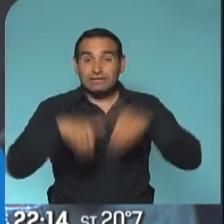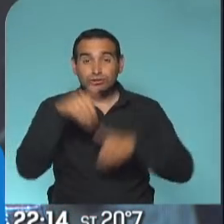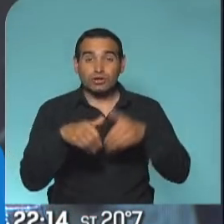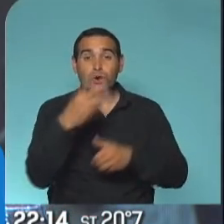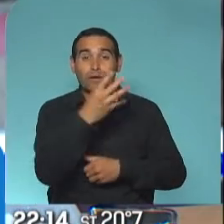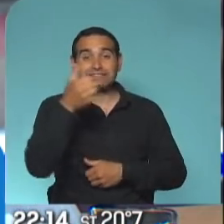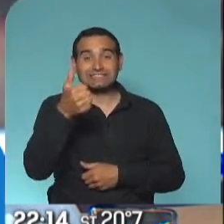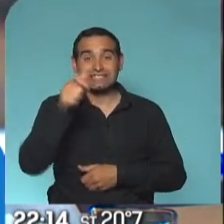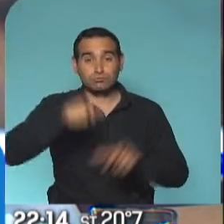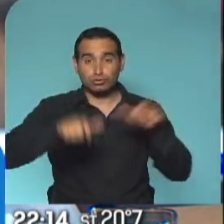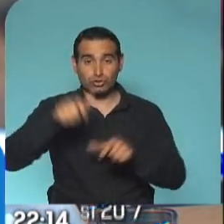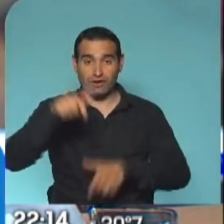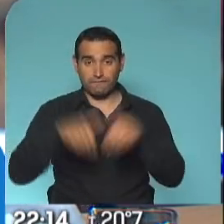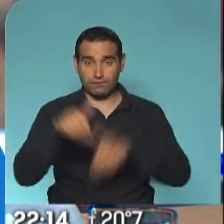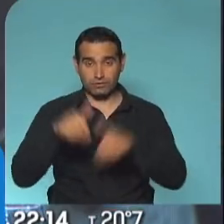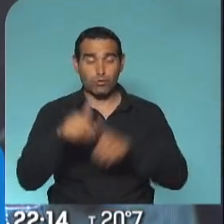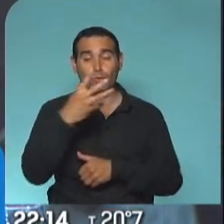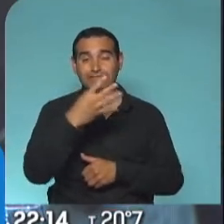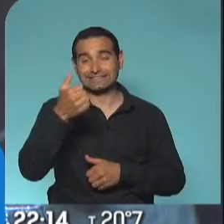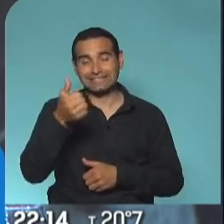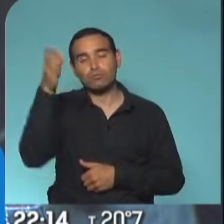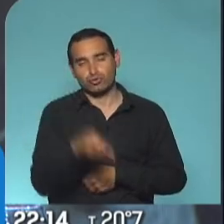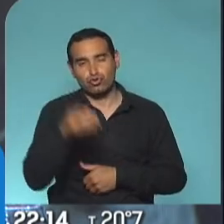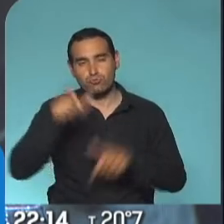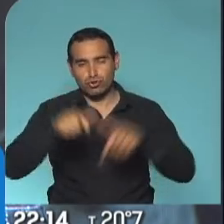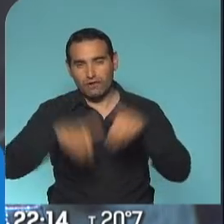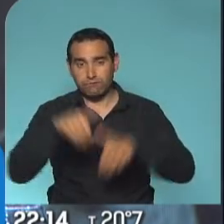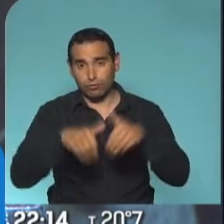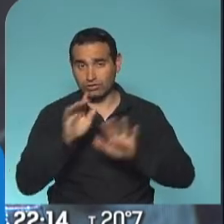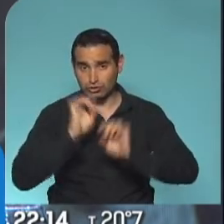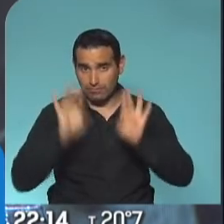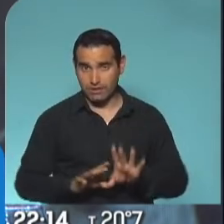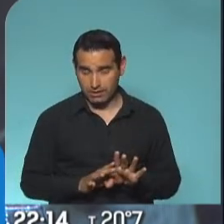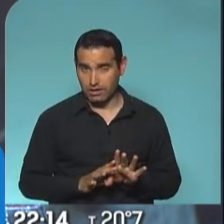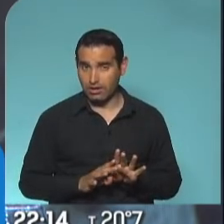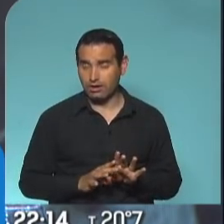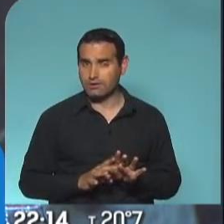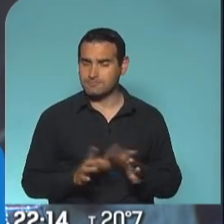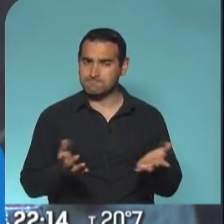46% de la sociedad. Yo siempre digo, cuando se discute mucho cómo